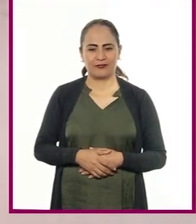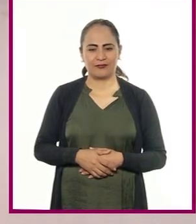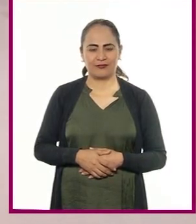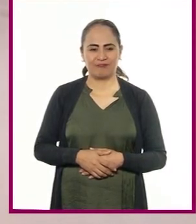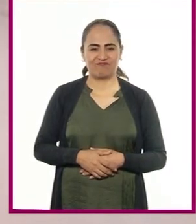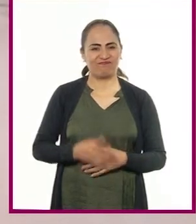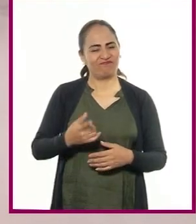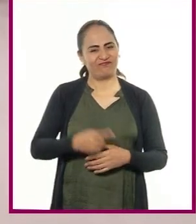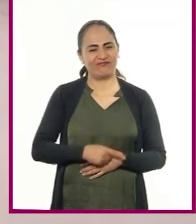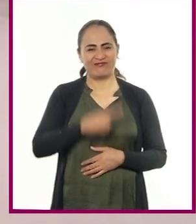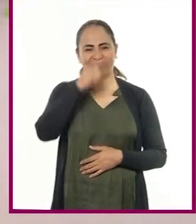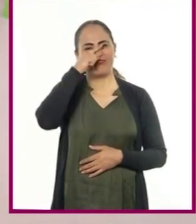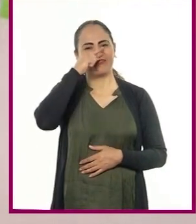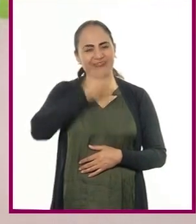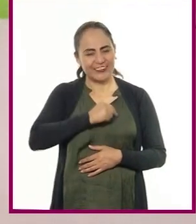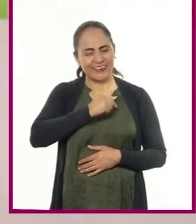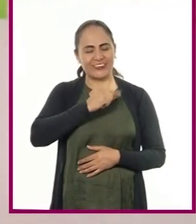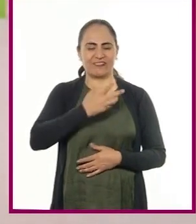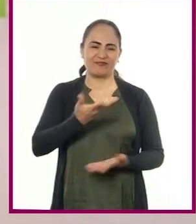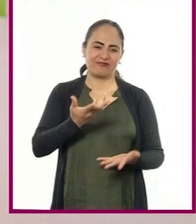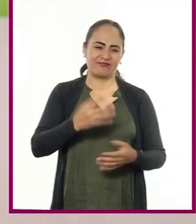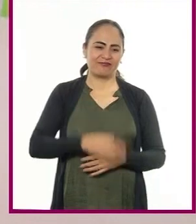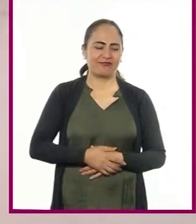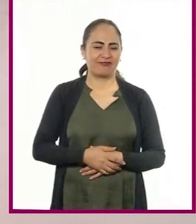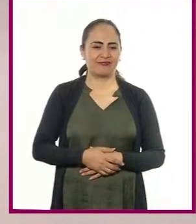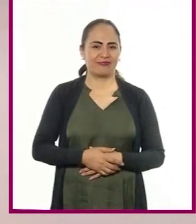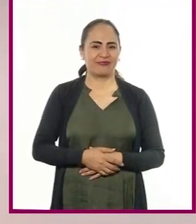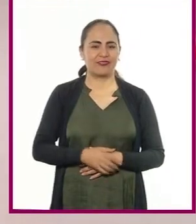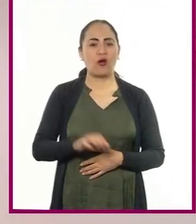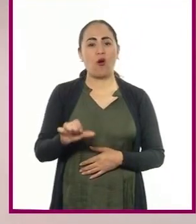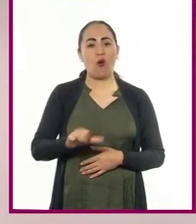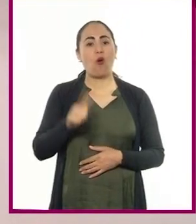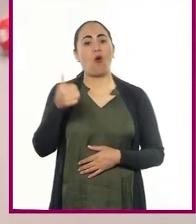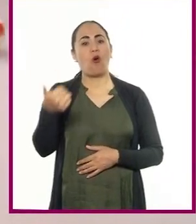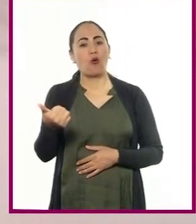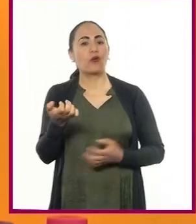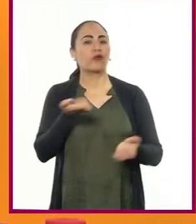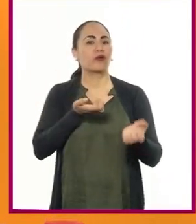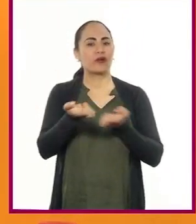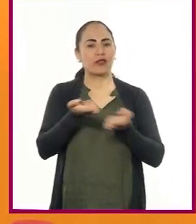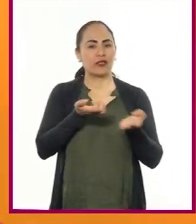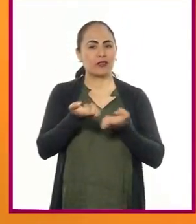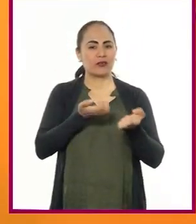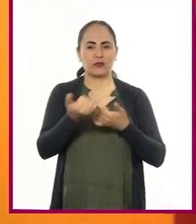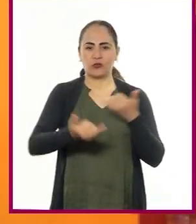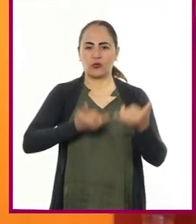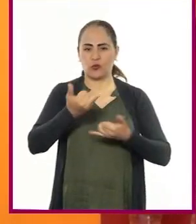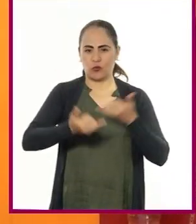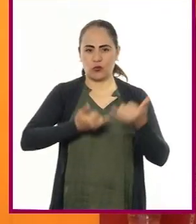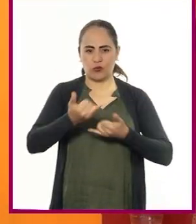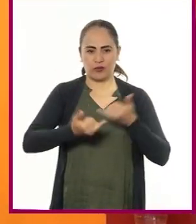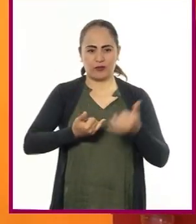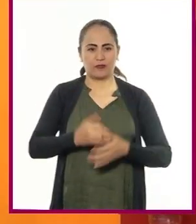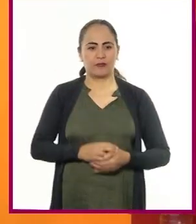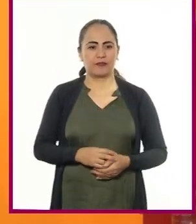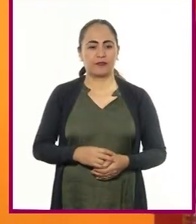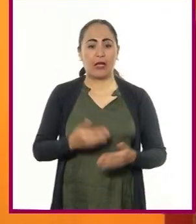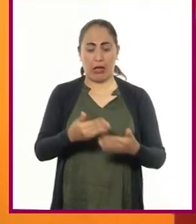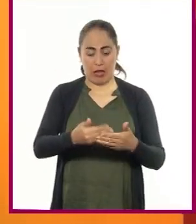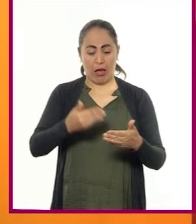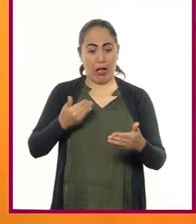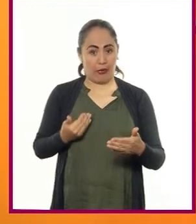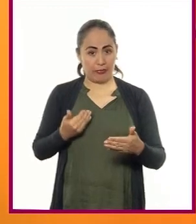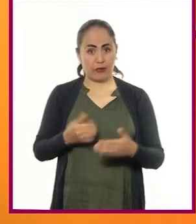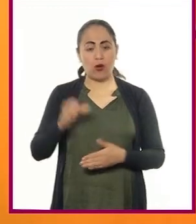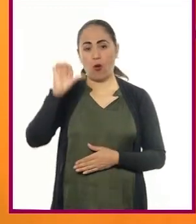Y casi. Muy bien. Siguiente juego, ¿qué bien. Sigue? Paramos un poquito. Y antes de ir a nuestro siguiente juego, el día de hoy,